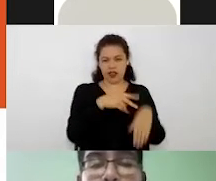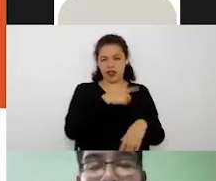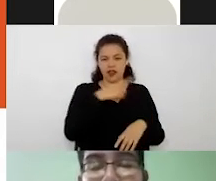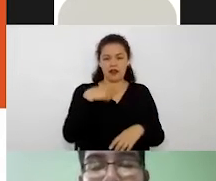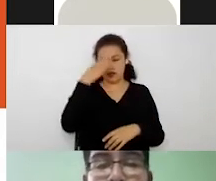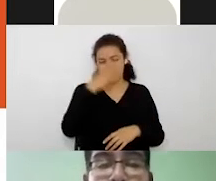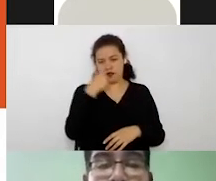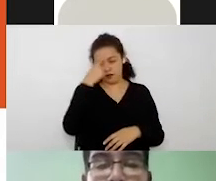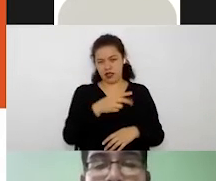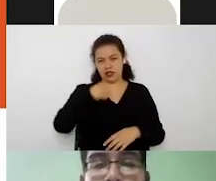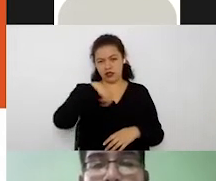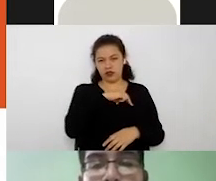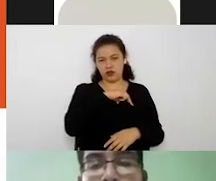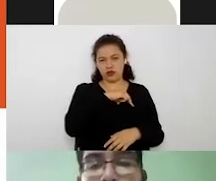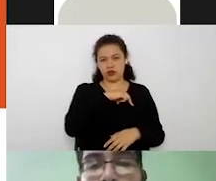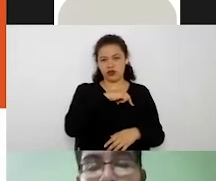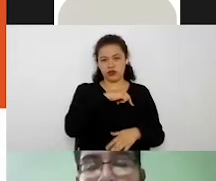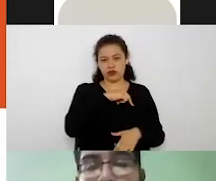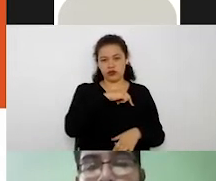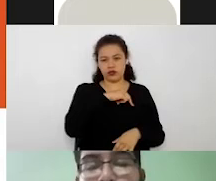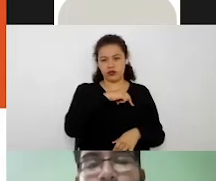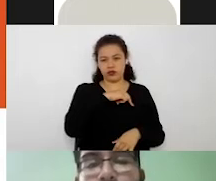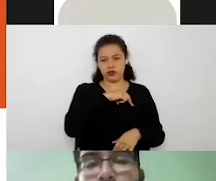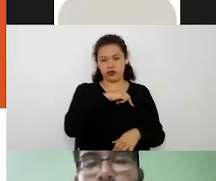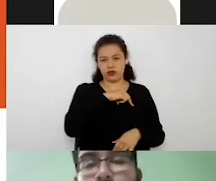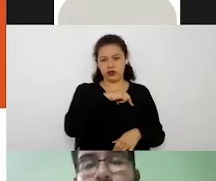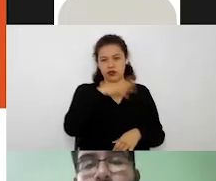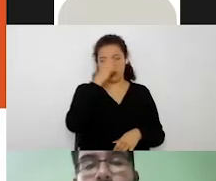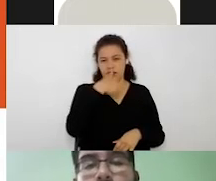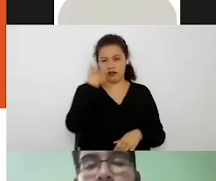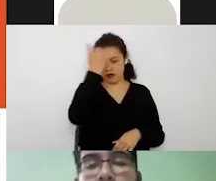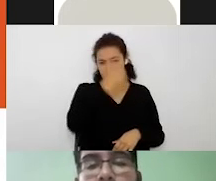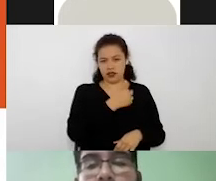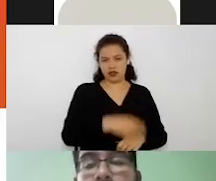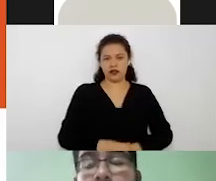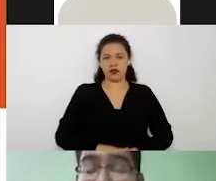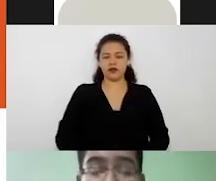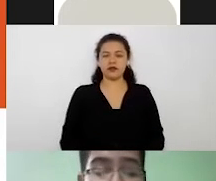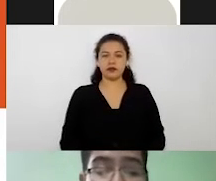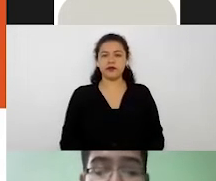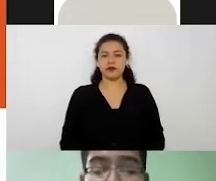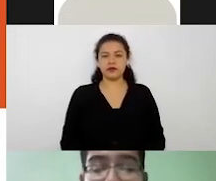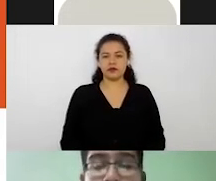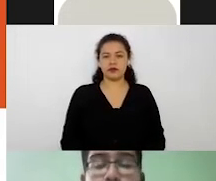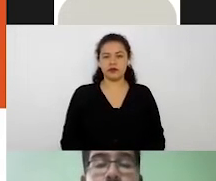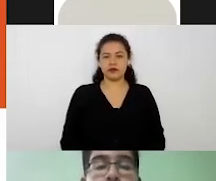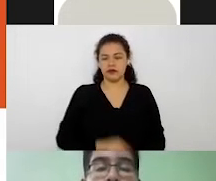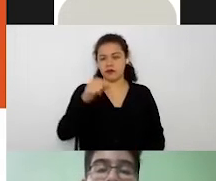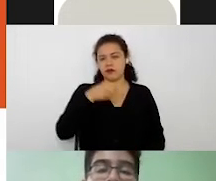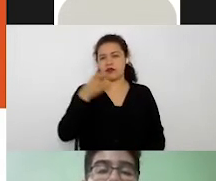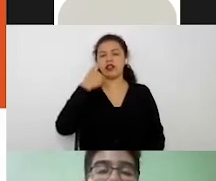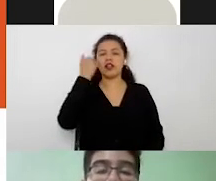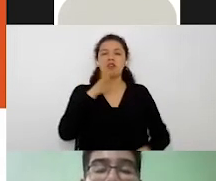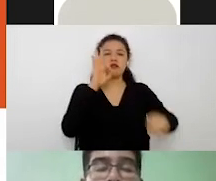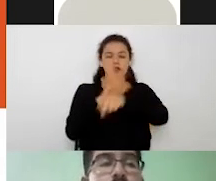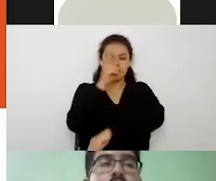acuerdo a lo que nosotros estamos revisando aquí. Y básicamente es lo que se busca con la protección